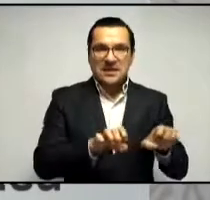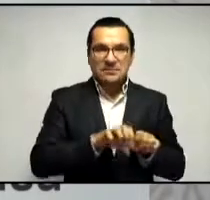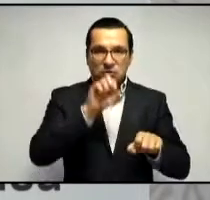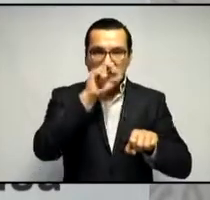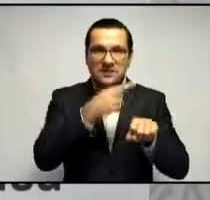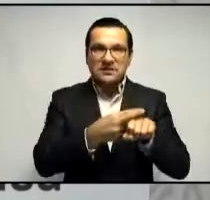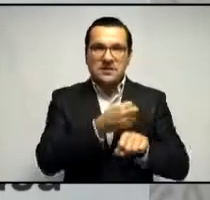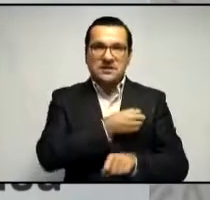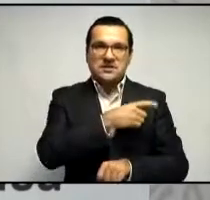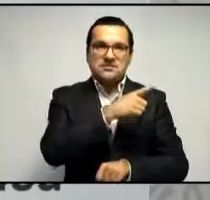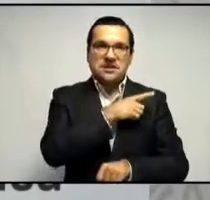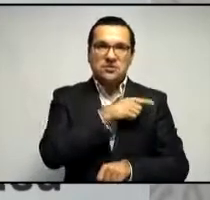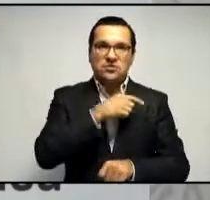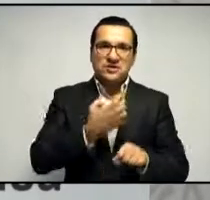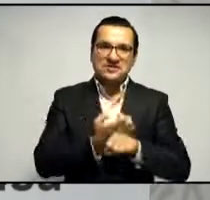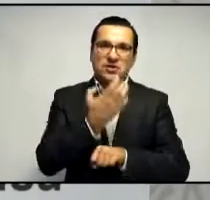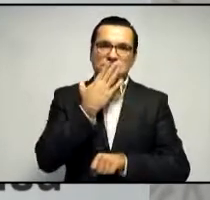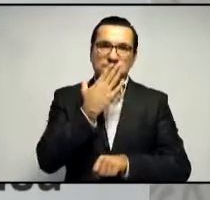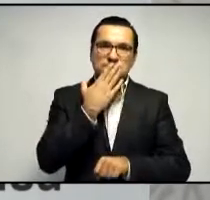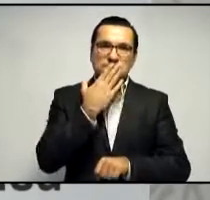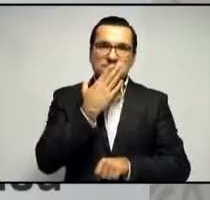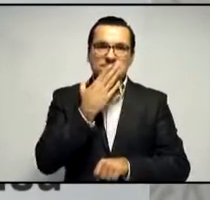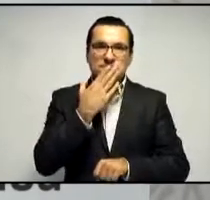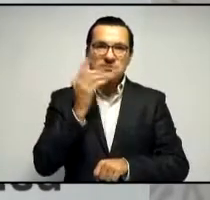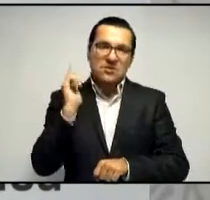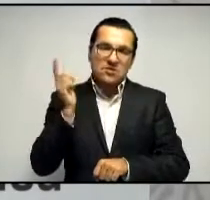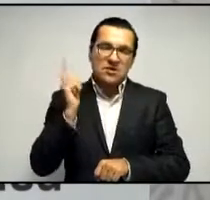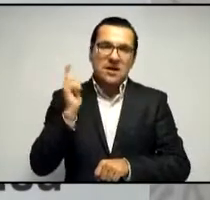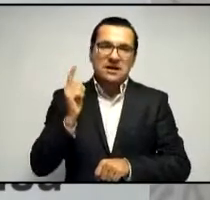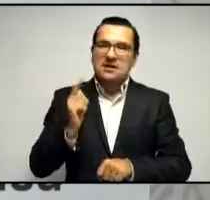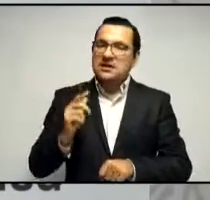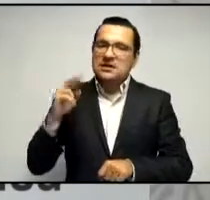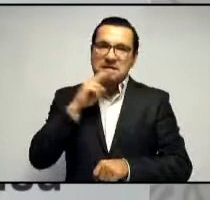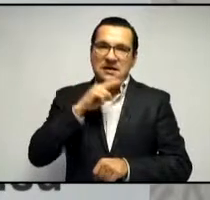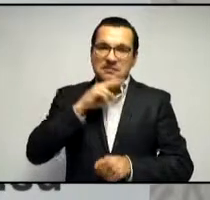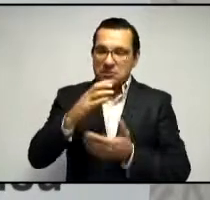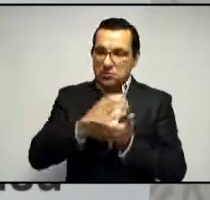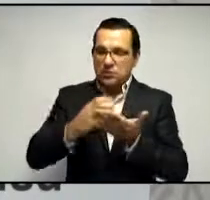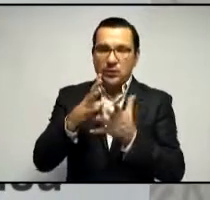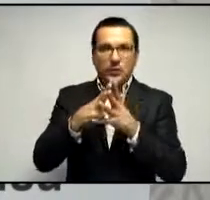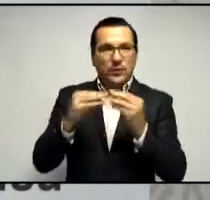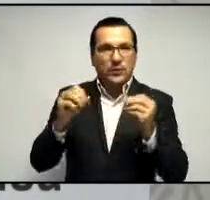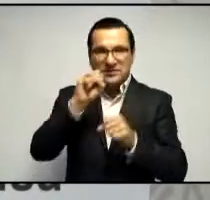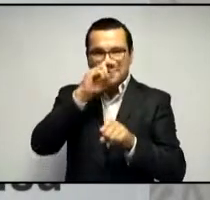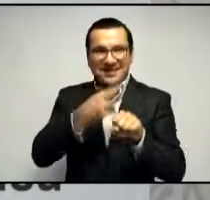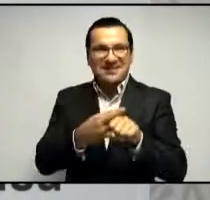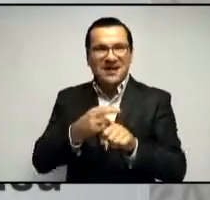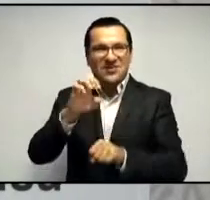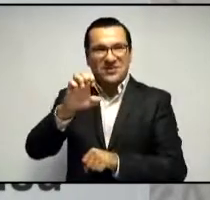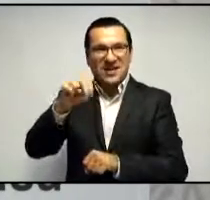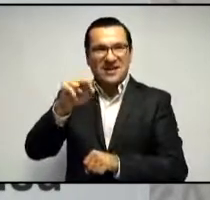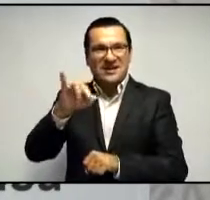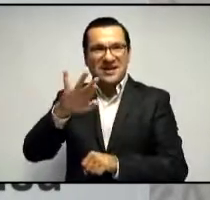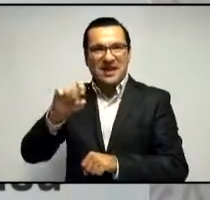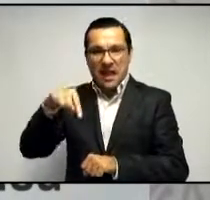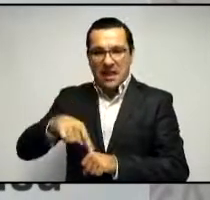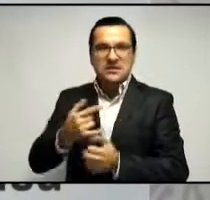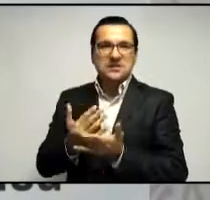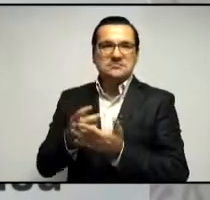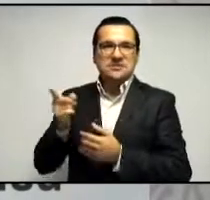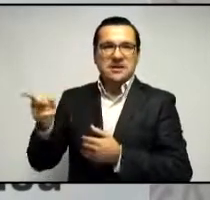secretaría de salud en sonora deseamos una pronta recuperación al secretario enrique claussen aquí lo esperamos